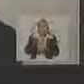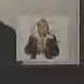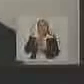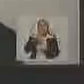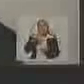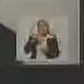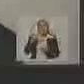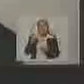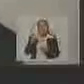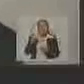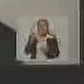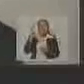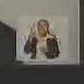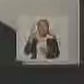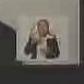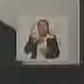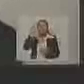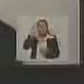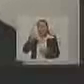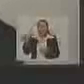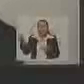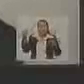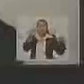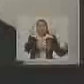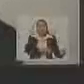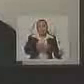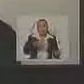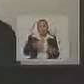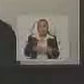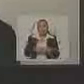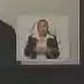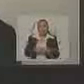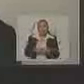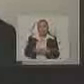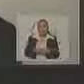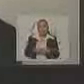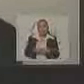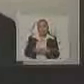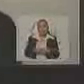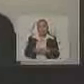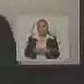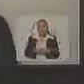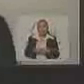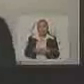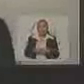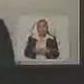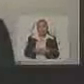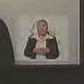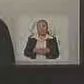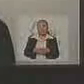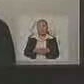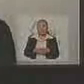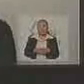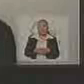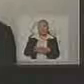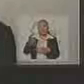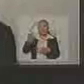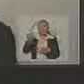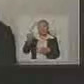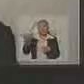amplia participación de mascotas como el eje central, la familia y las mascotas como parte de